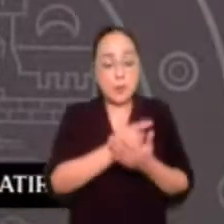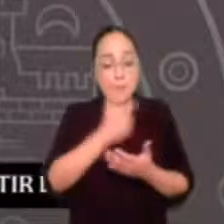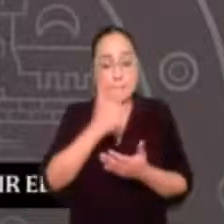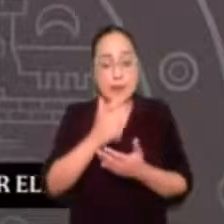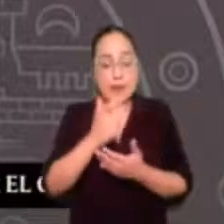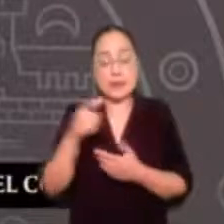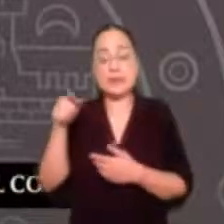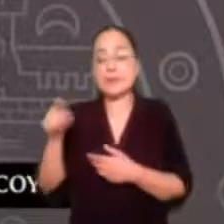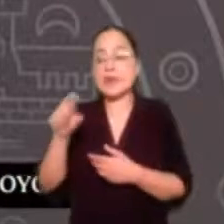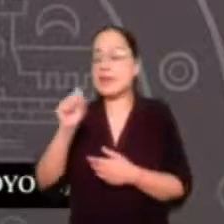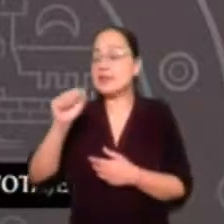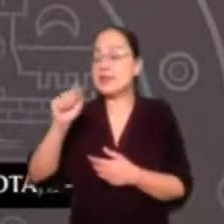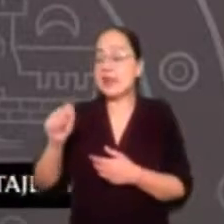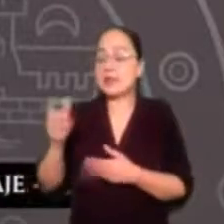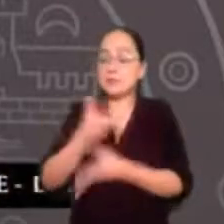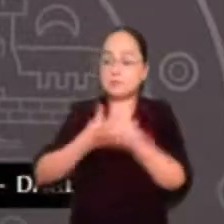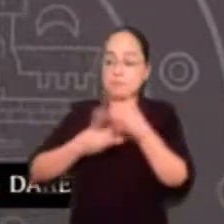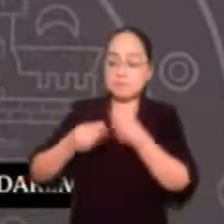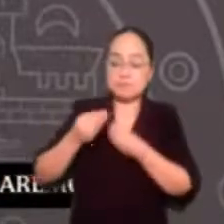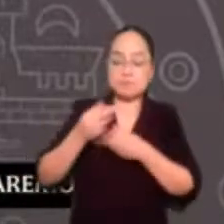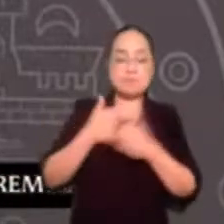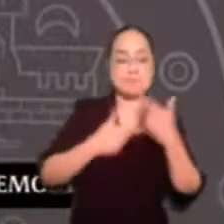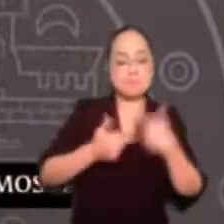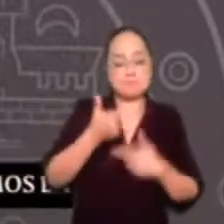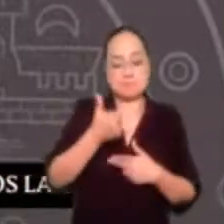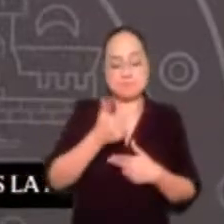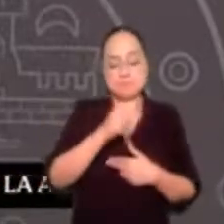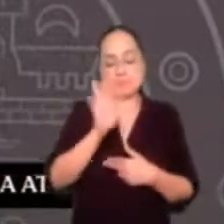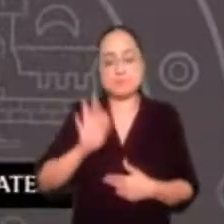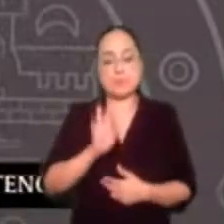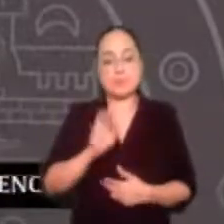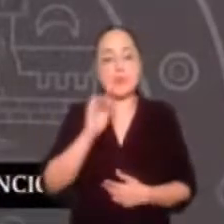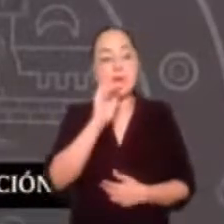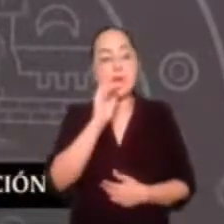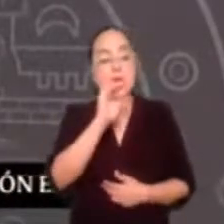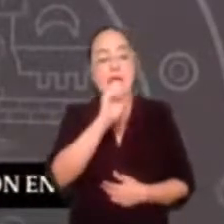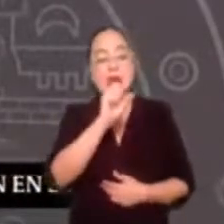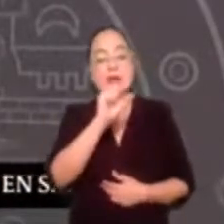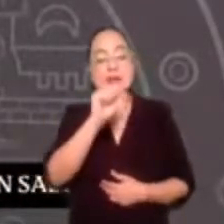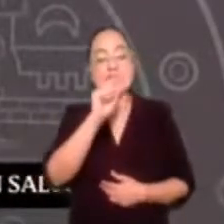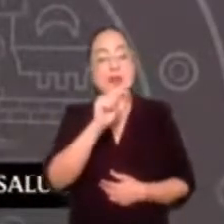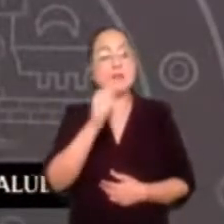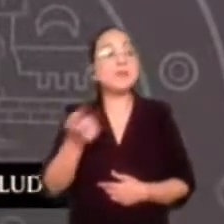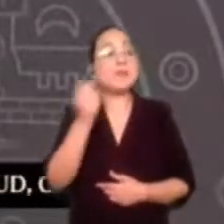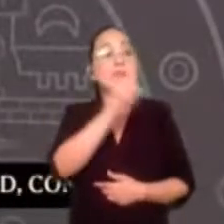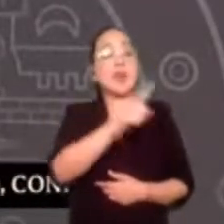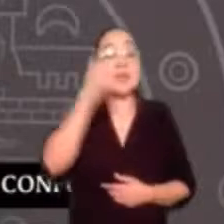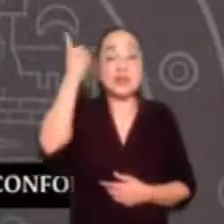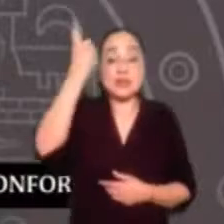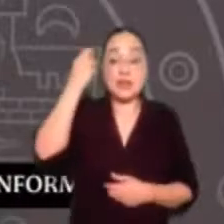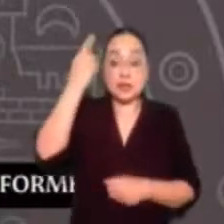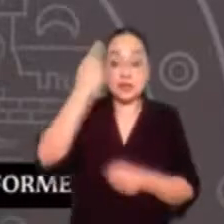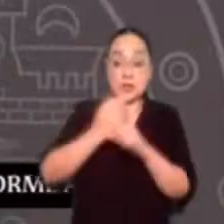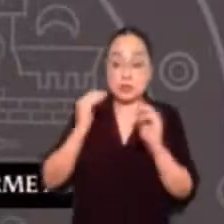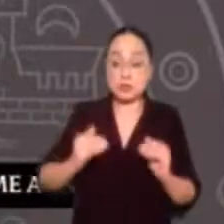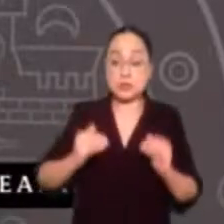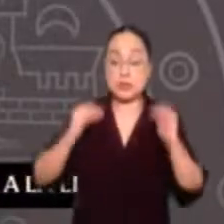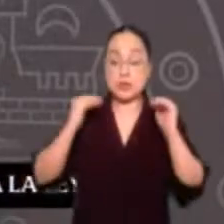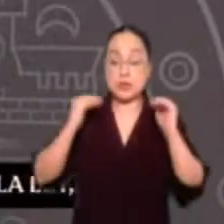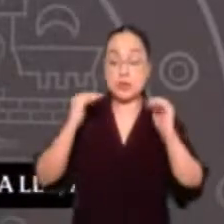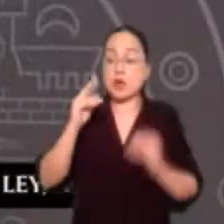que revisemos. Ya no revisemos. Busquemos cómo hay que entrarle a este